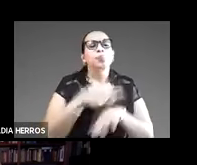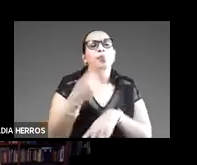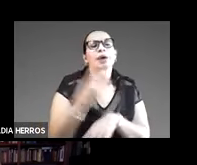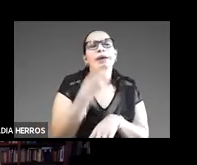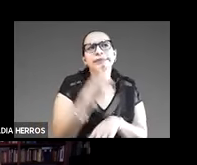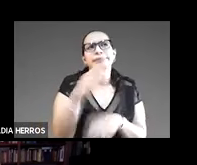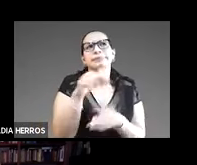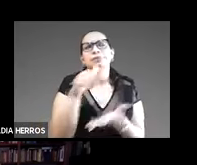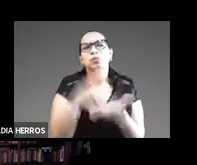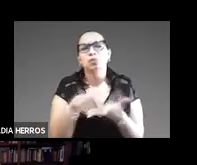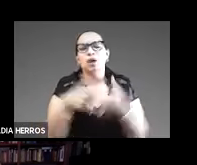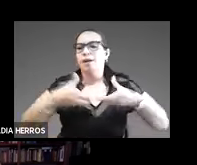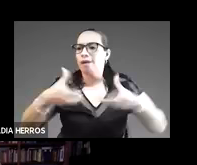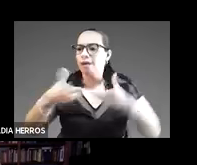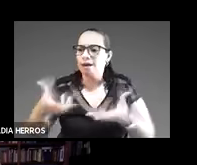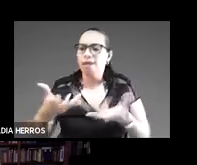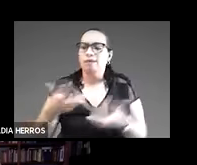es